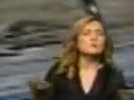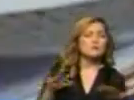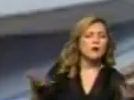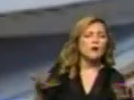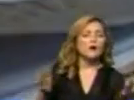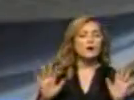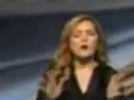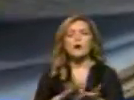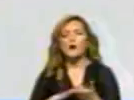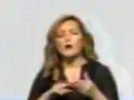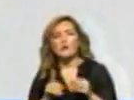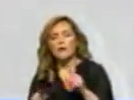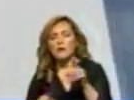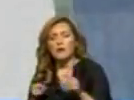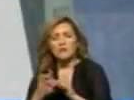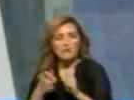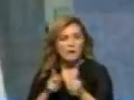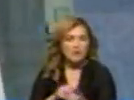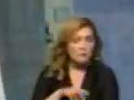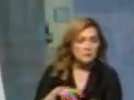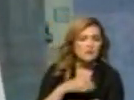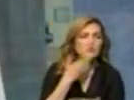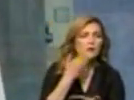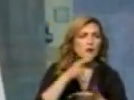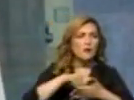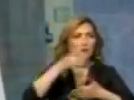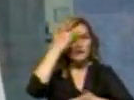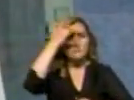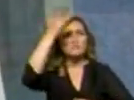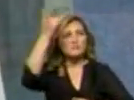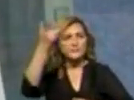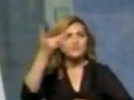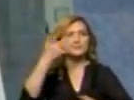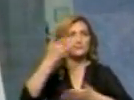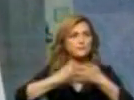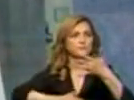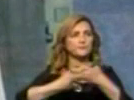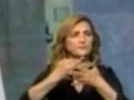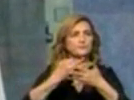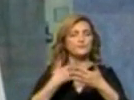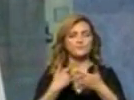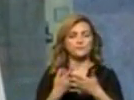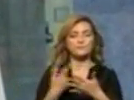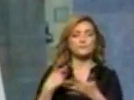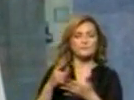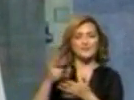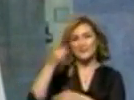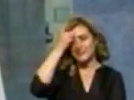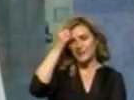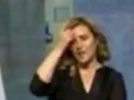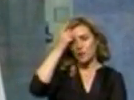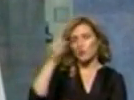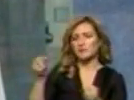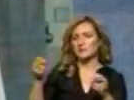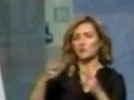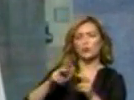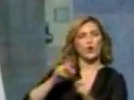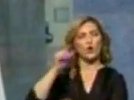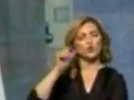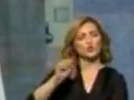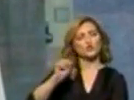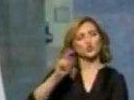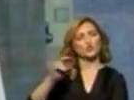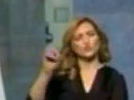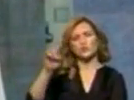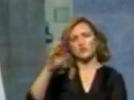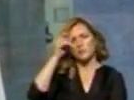de solventar algunas dudas. ¿Cómo? ¿Por qué se adjudica la totalidad de la cartera de seguros a Seguro Sucre? ¿El